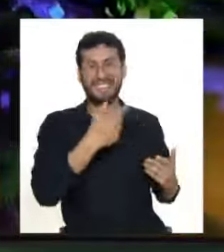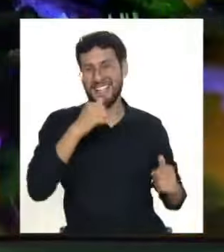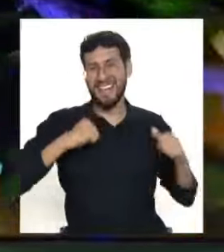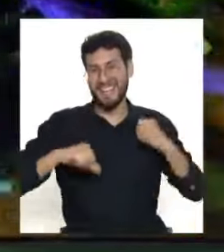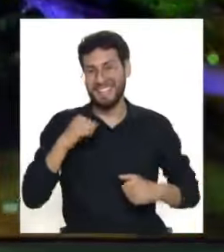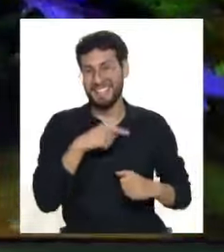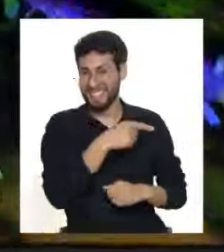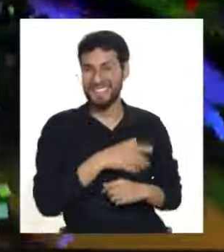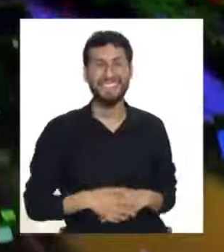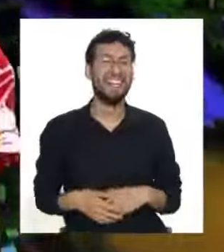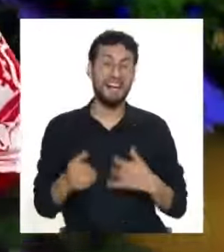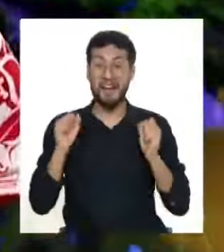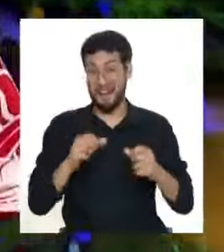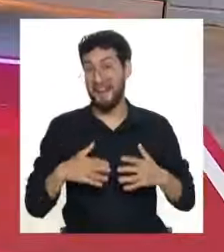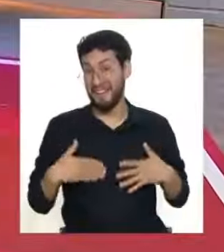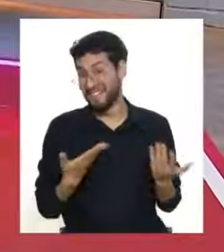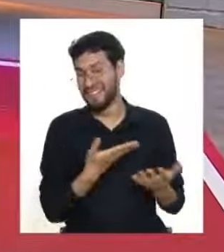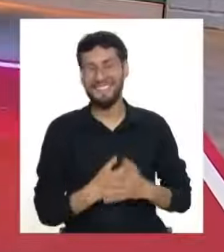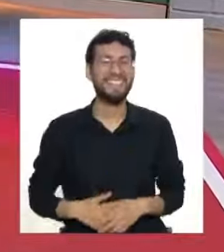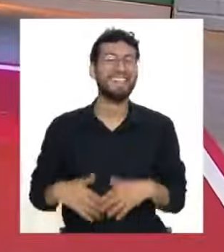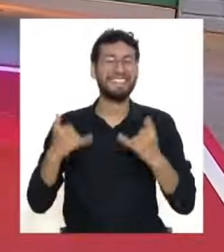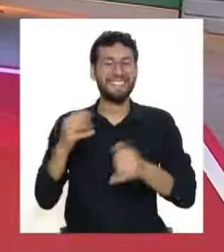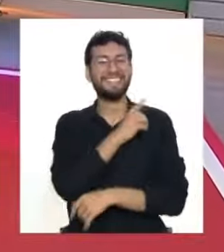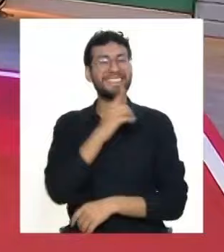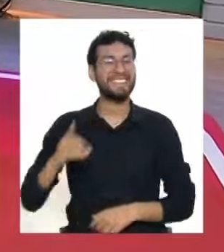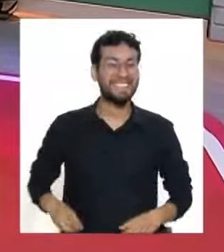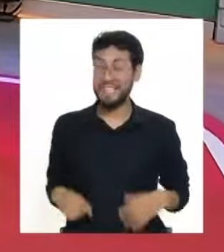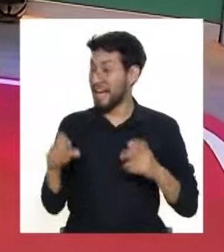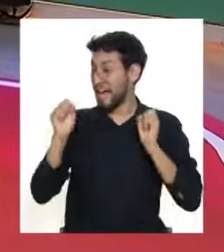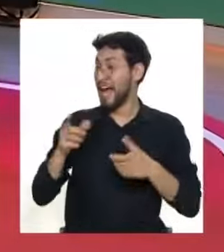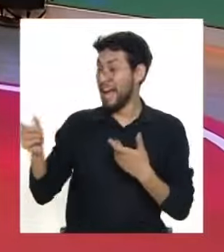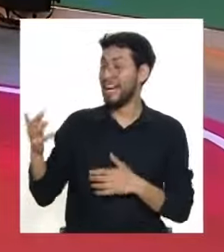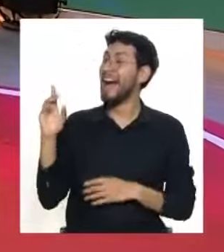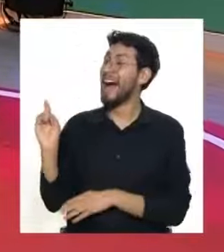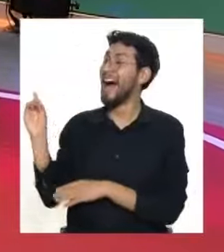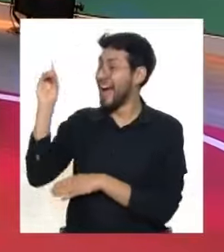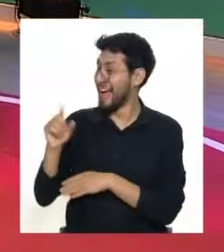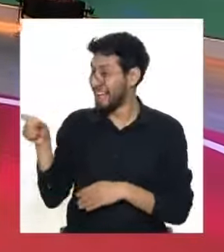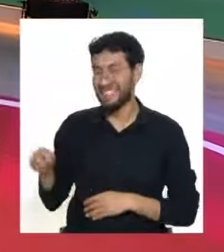protagonista. Y lo podríamos hacer. ¡Señor director! ¡Tú eres el delfín!